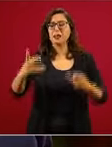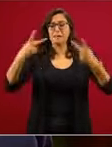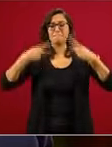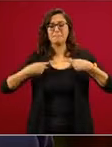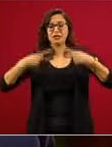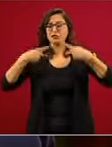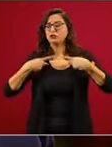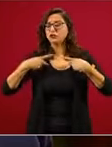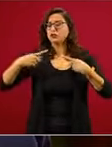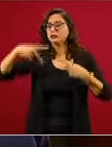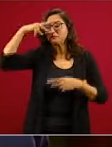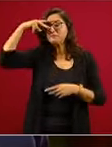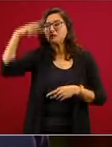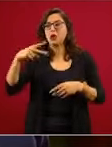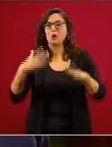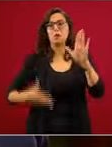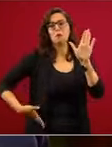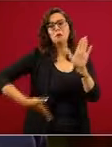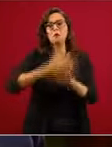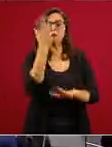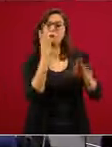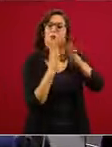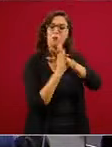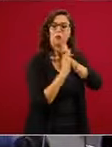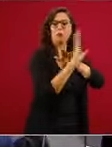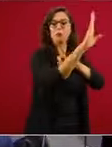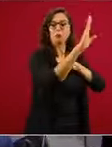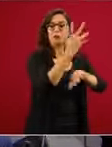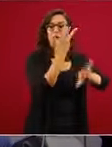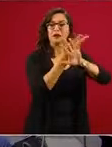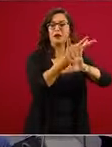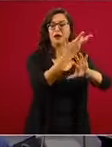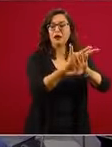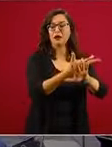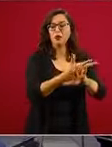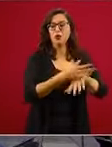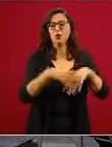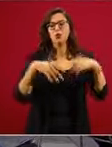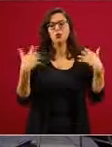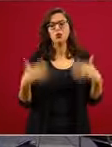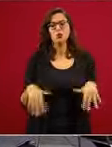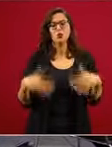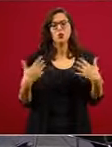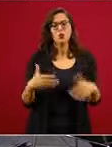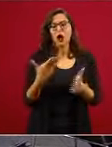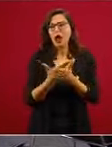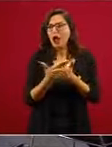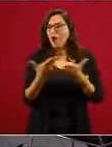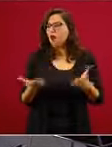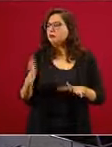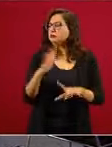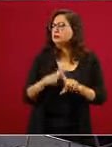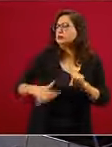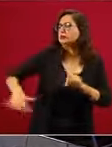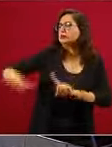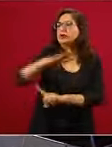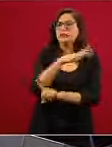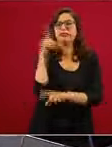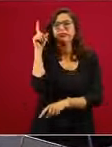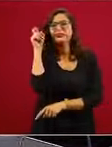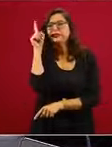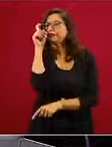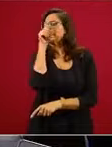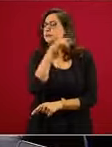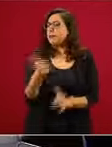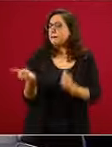paisanos migrantes. Ahora que más se les ha necesitado, es